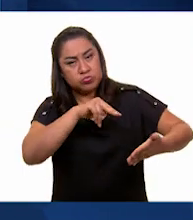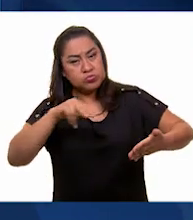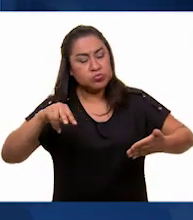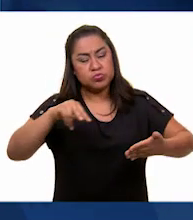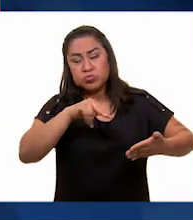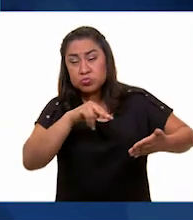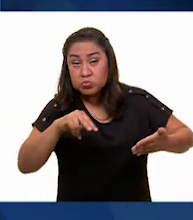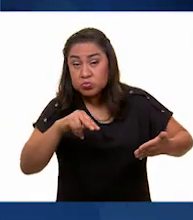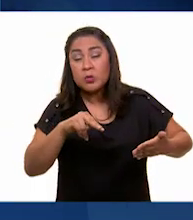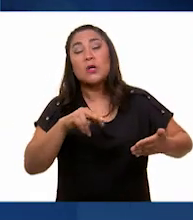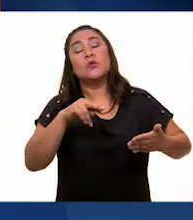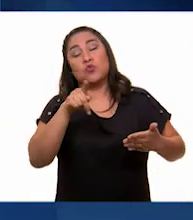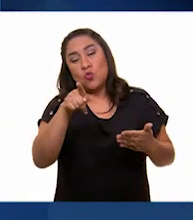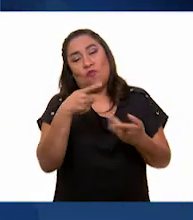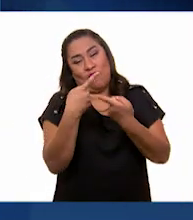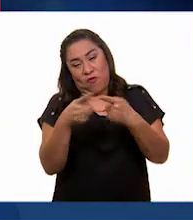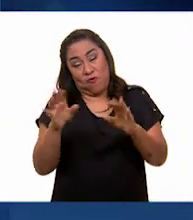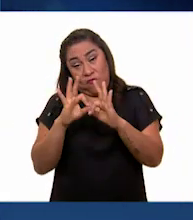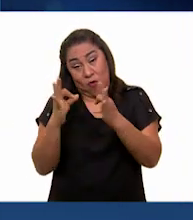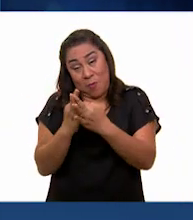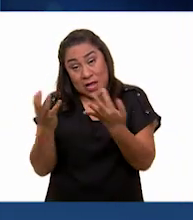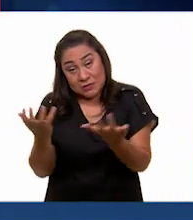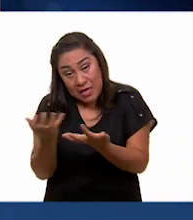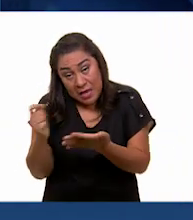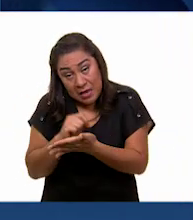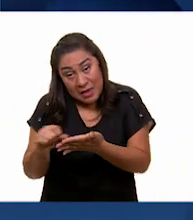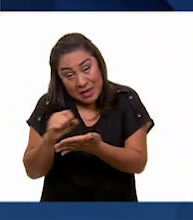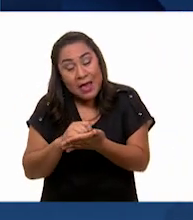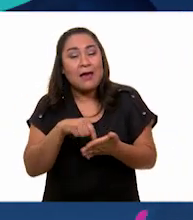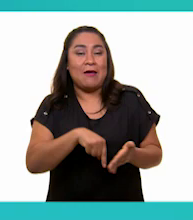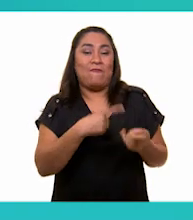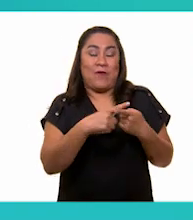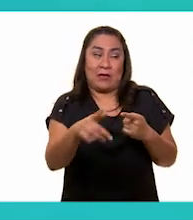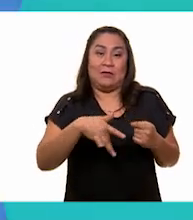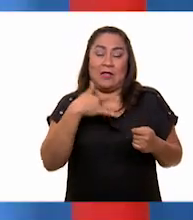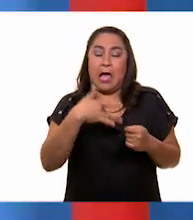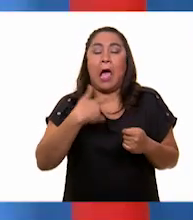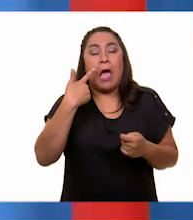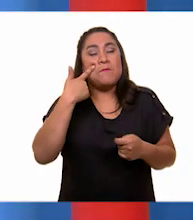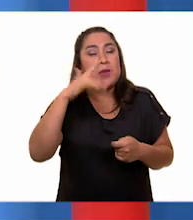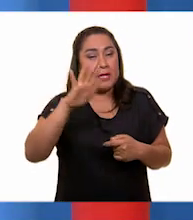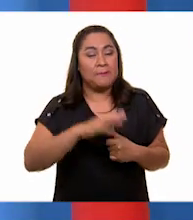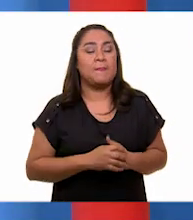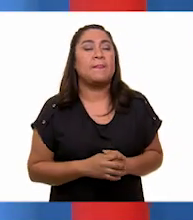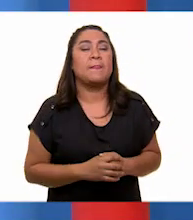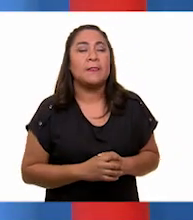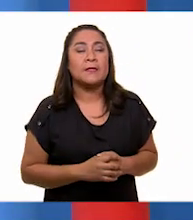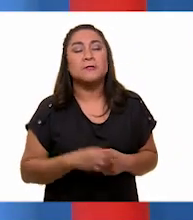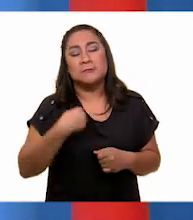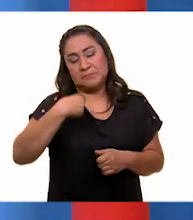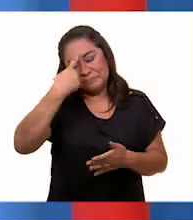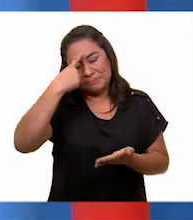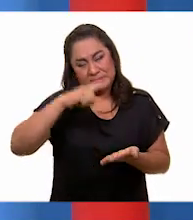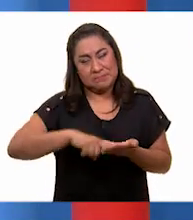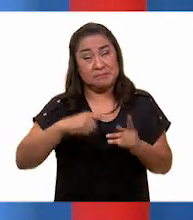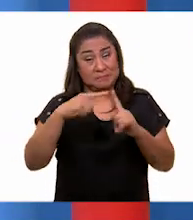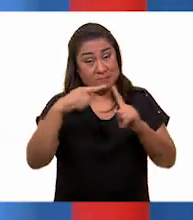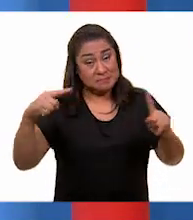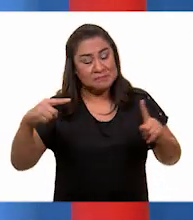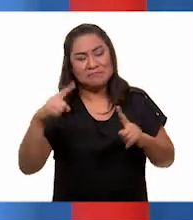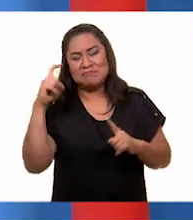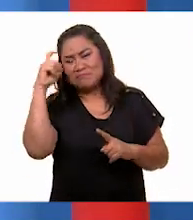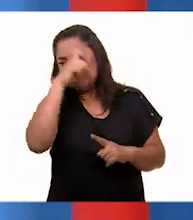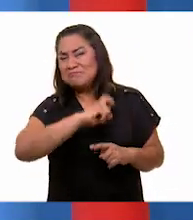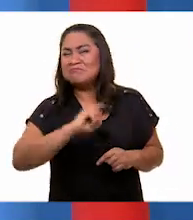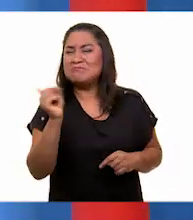que implementaste un camino diferente al que seguimos en la sesión. Maestra, creo que hacer las divisiones no es tan